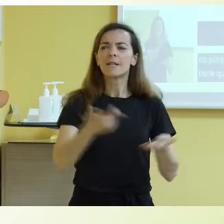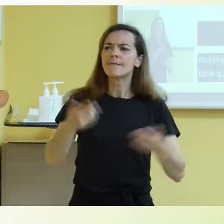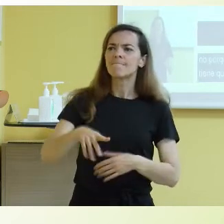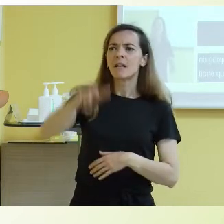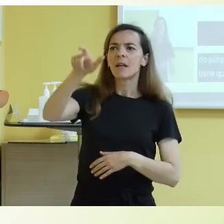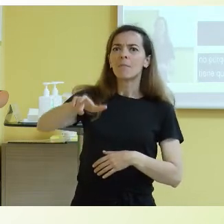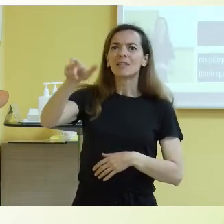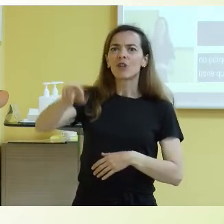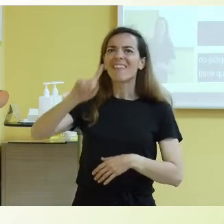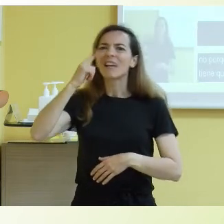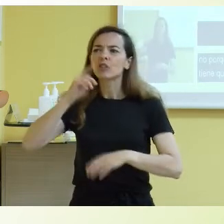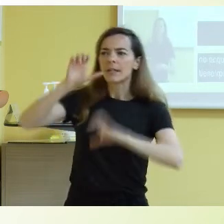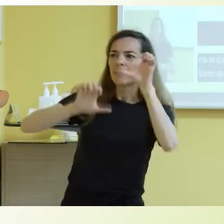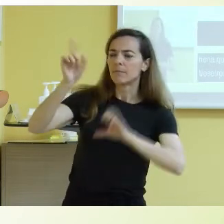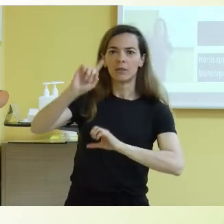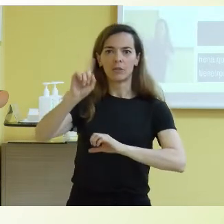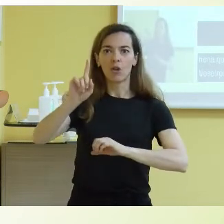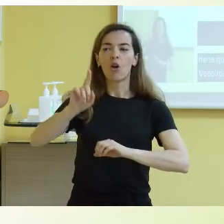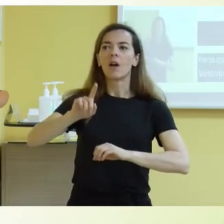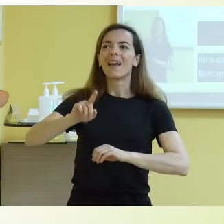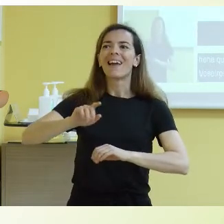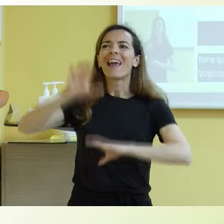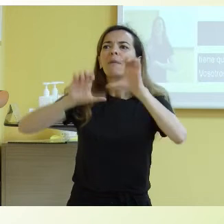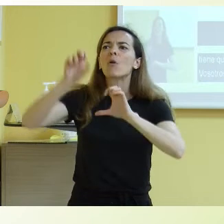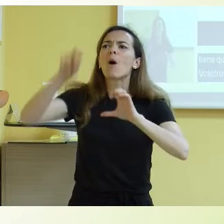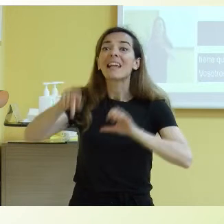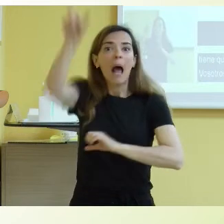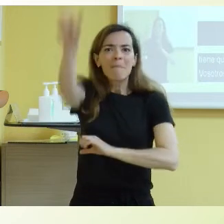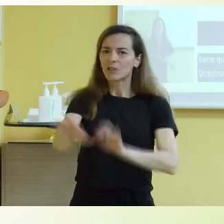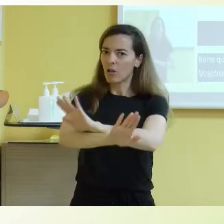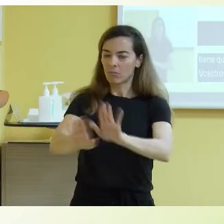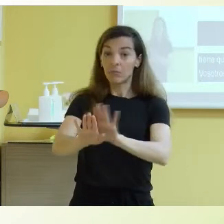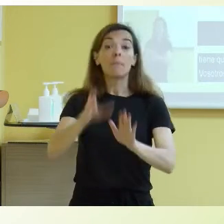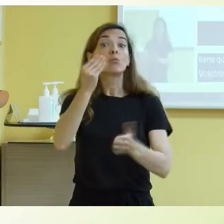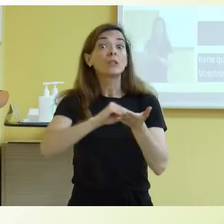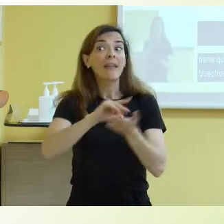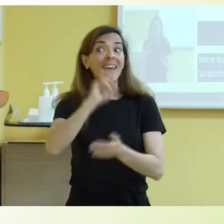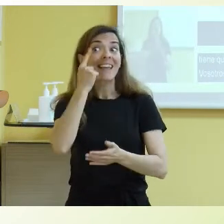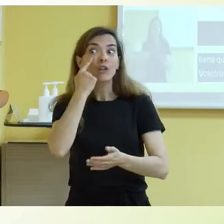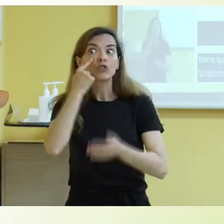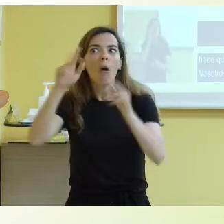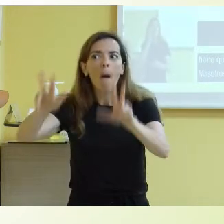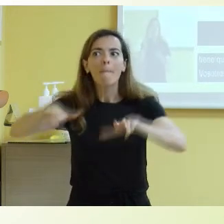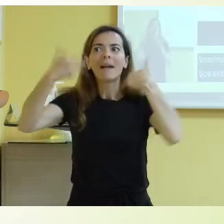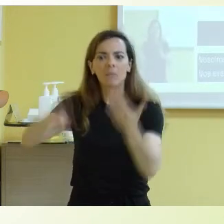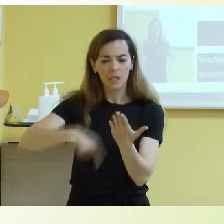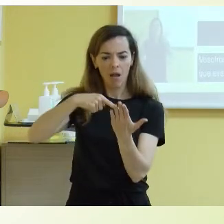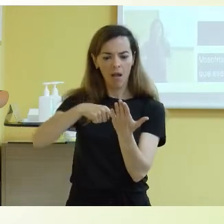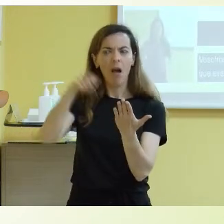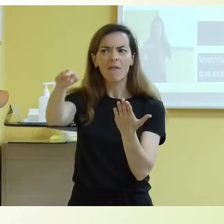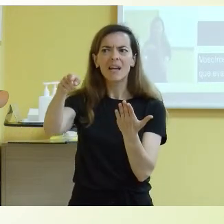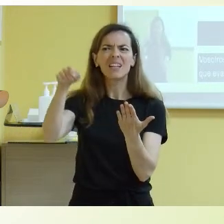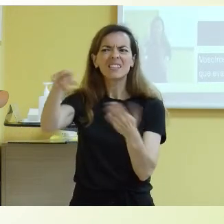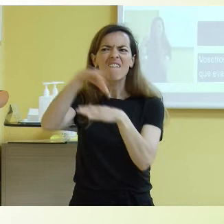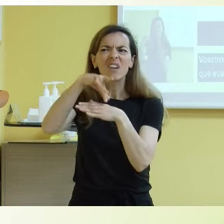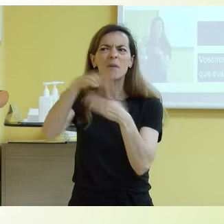personas diagnosticadas, sino que evaluáis a personas, y es verdad, pero muchas veces el diagnóstico nos permite ver cuál puede ser la historia natural de esa